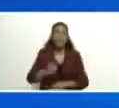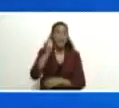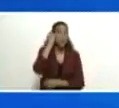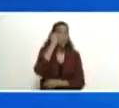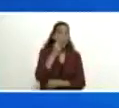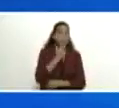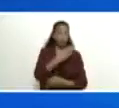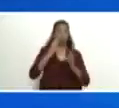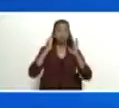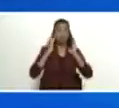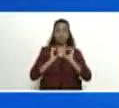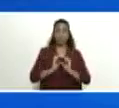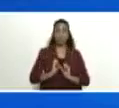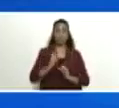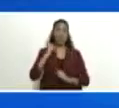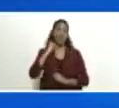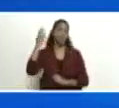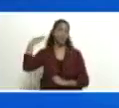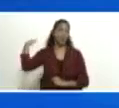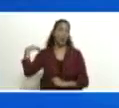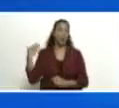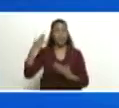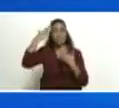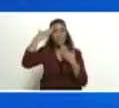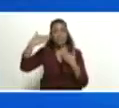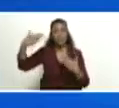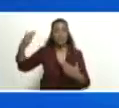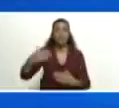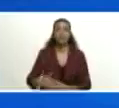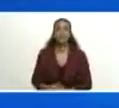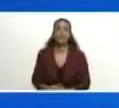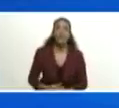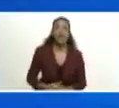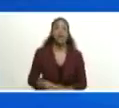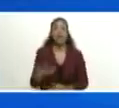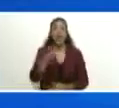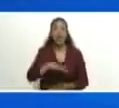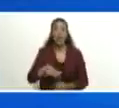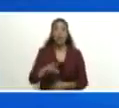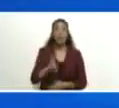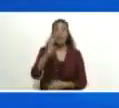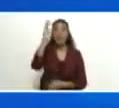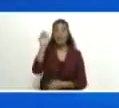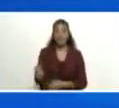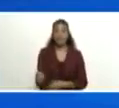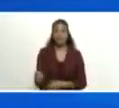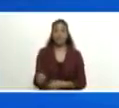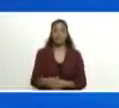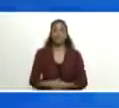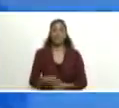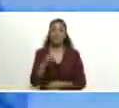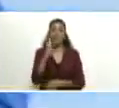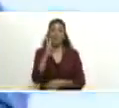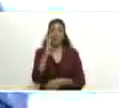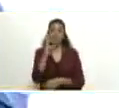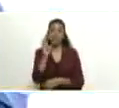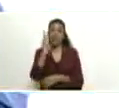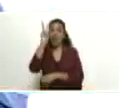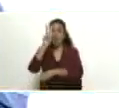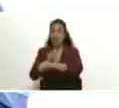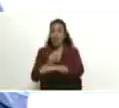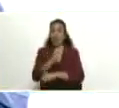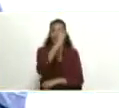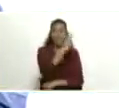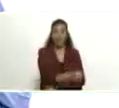de Ayacucho, Antonio José de Sucre. Mi saludo. De La Vega a Petare. ¿Ah?